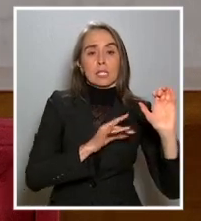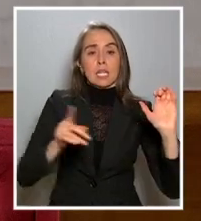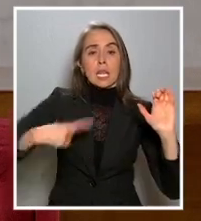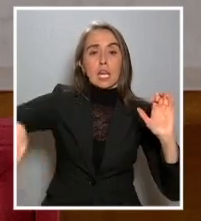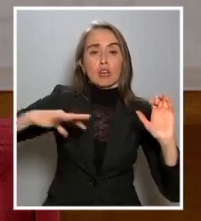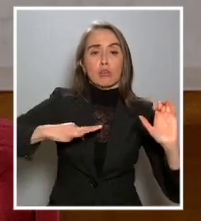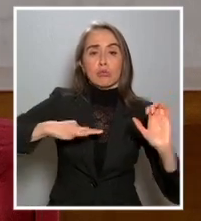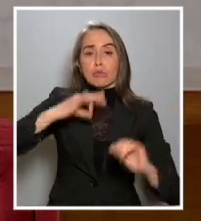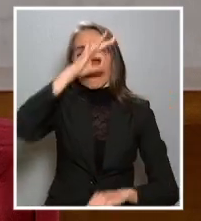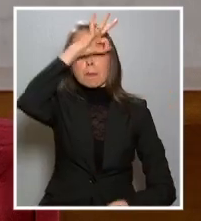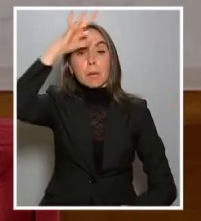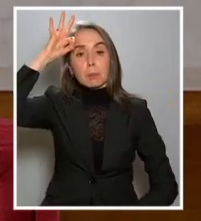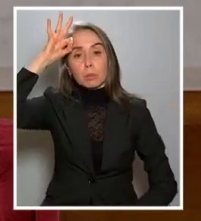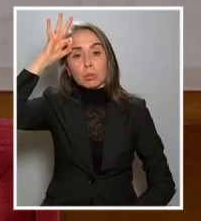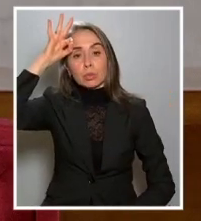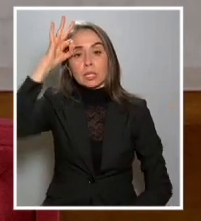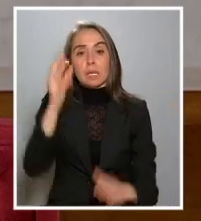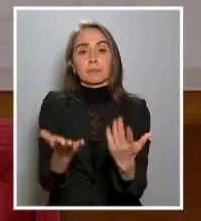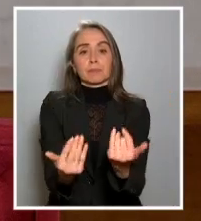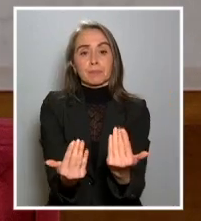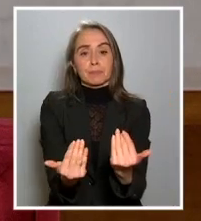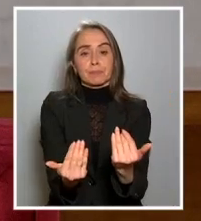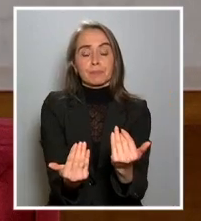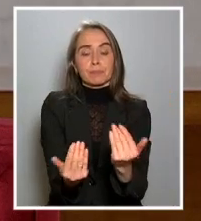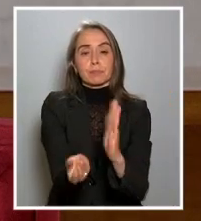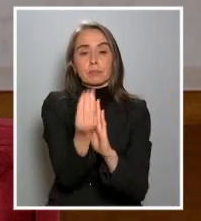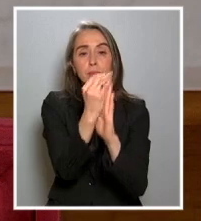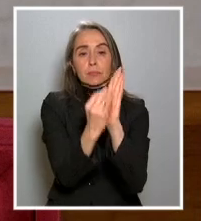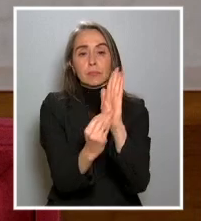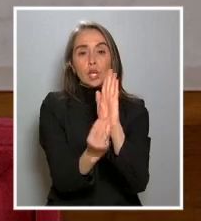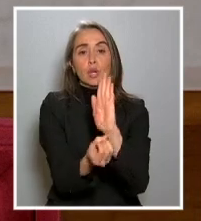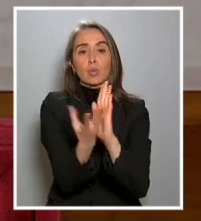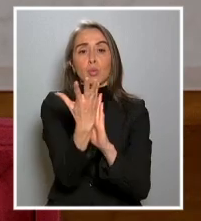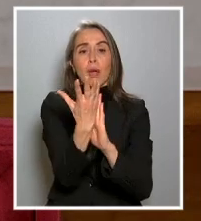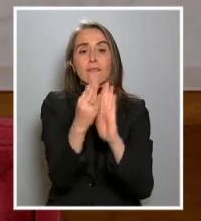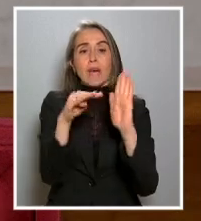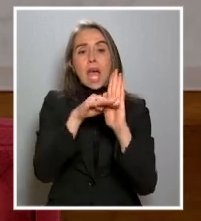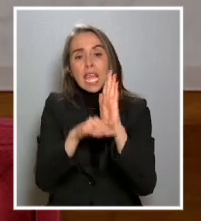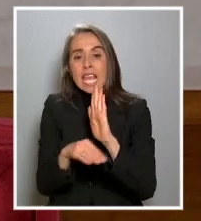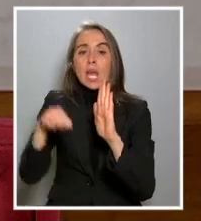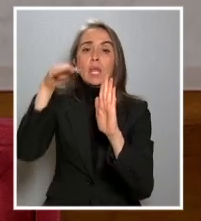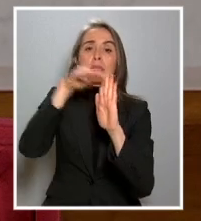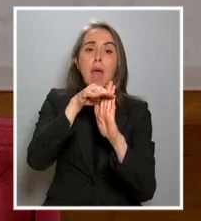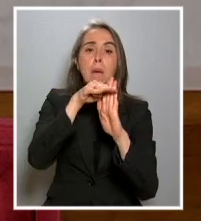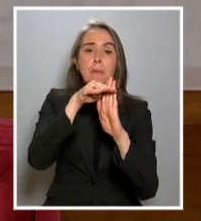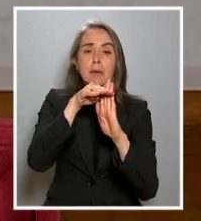mapuche. Se requiere construir una nueva etapa